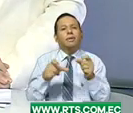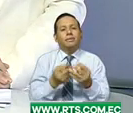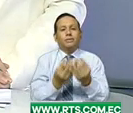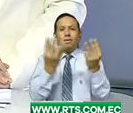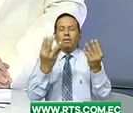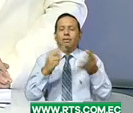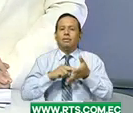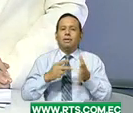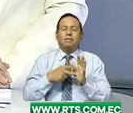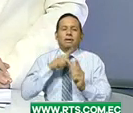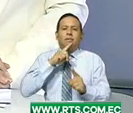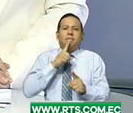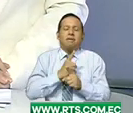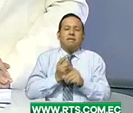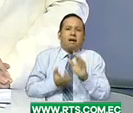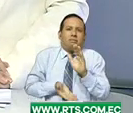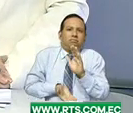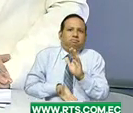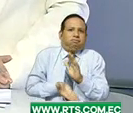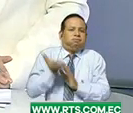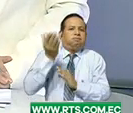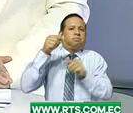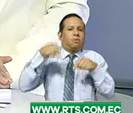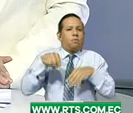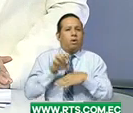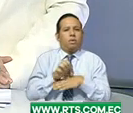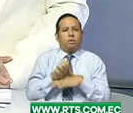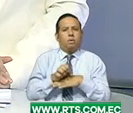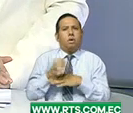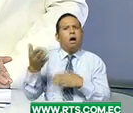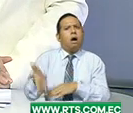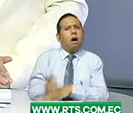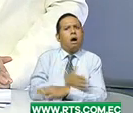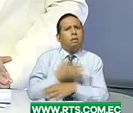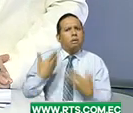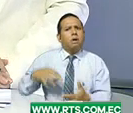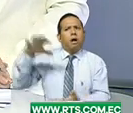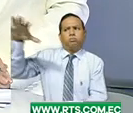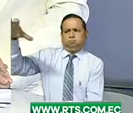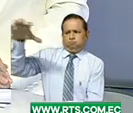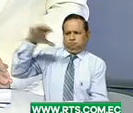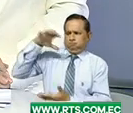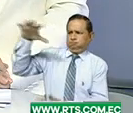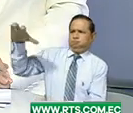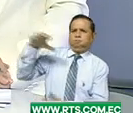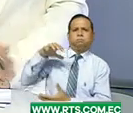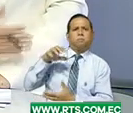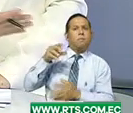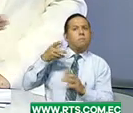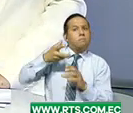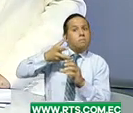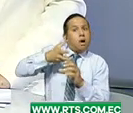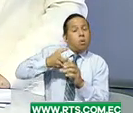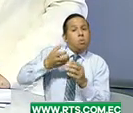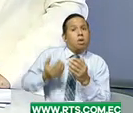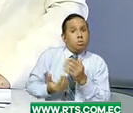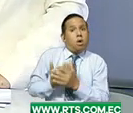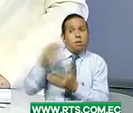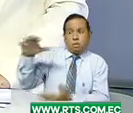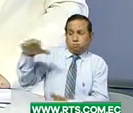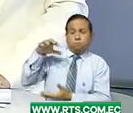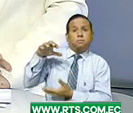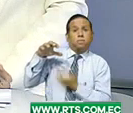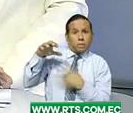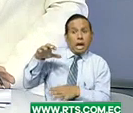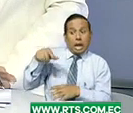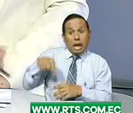significa un nuevo récord en el país. Con la llegada de los nuevos lotes de vacunas, el gobierno nacional tiene previsto ampliar su meta, que